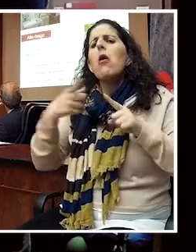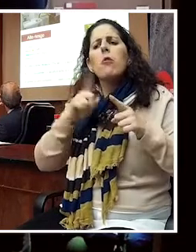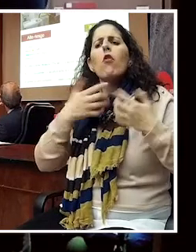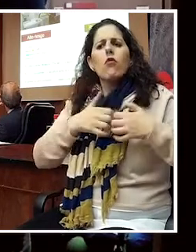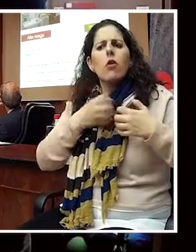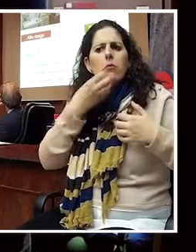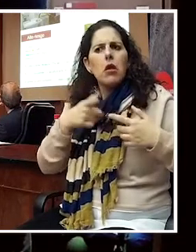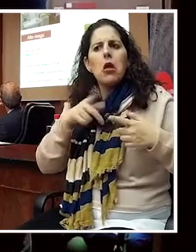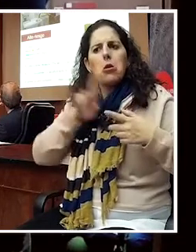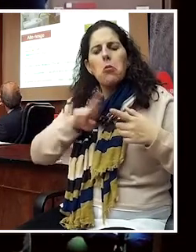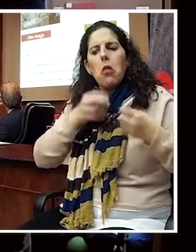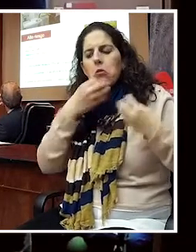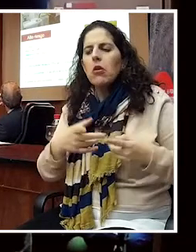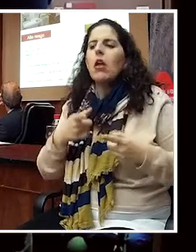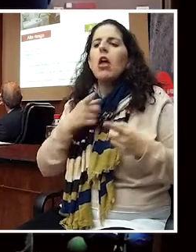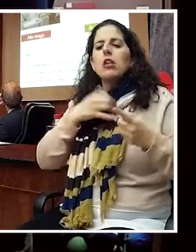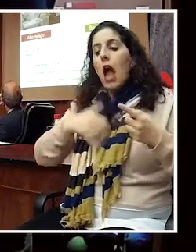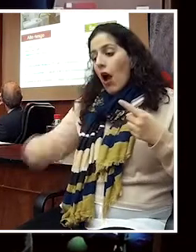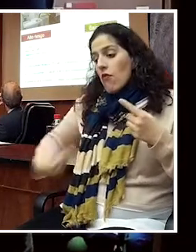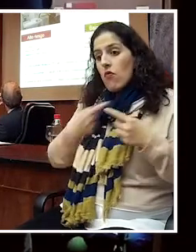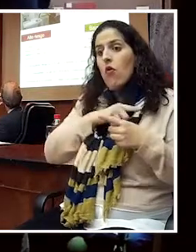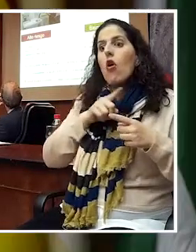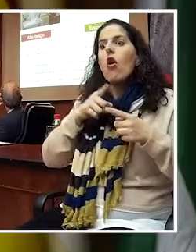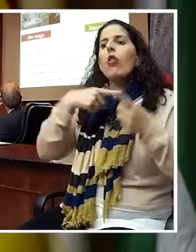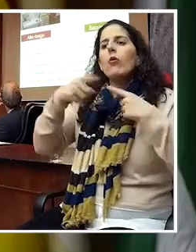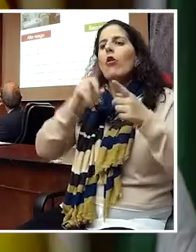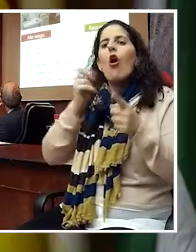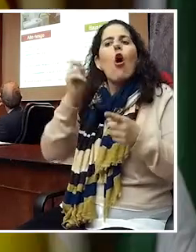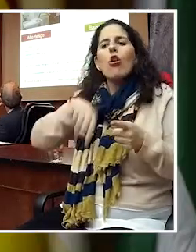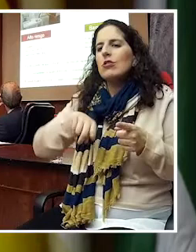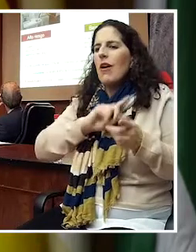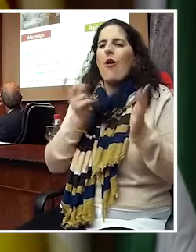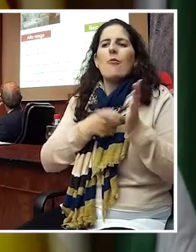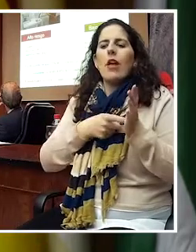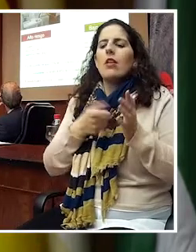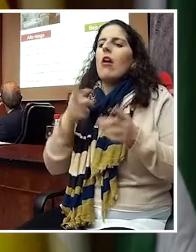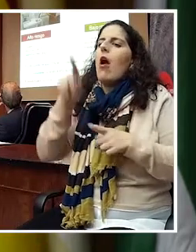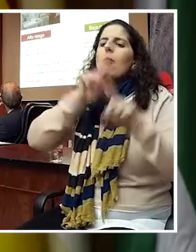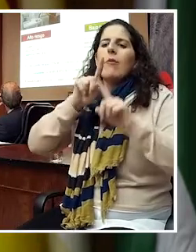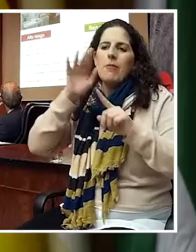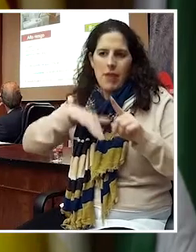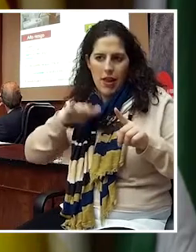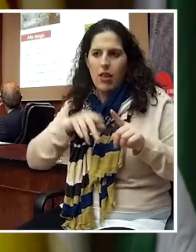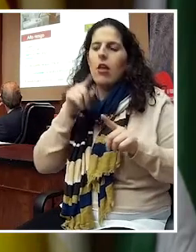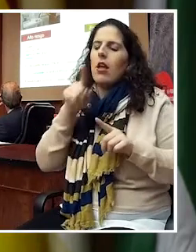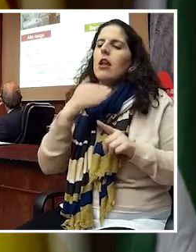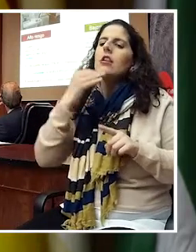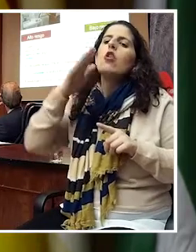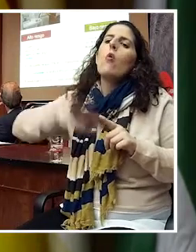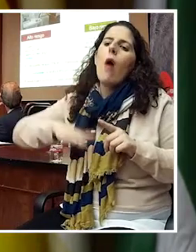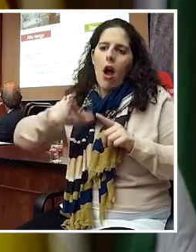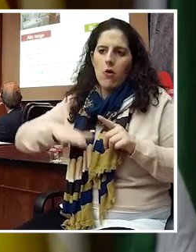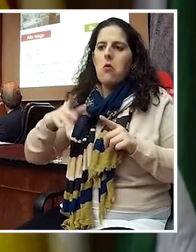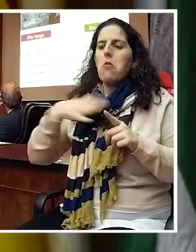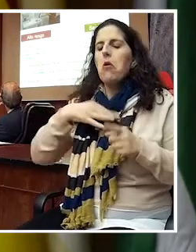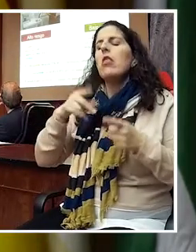en el caso de la cardiopatía isquémica la revascularización ha sido completa, ¿no? Y una vez estratificado, se va a determinar cuál va a ser la